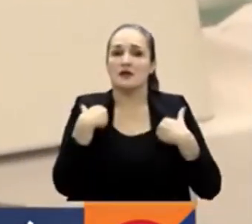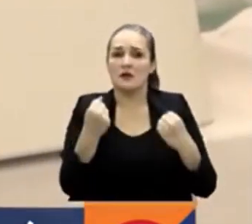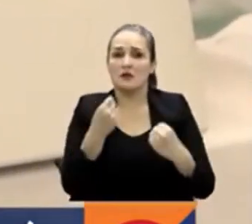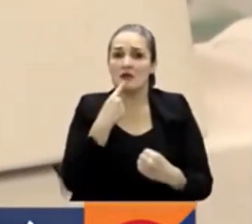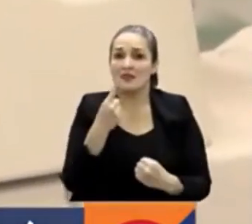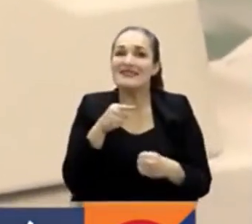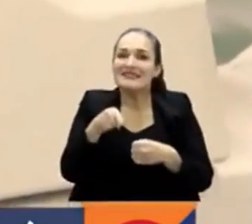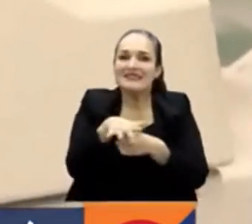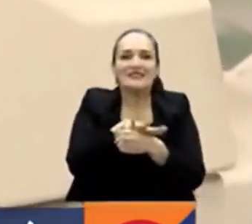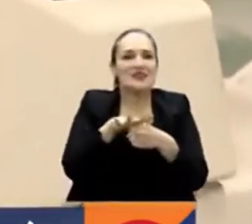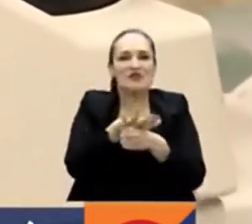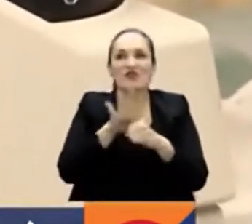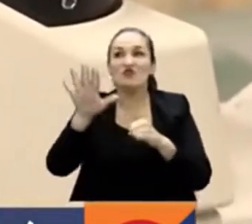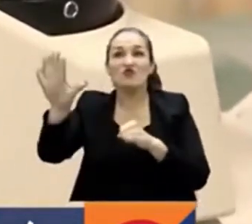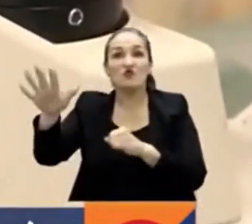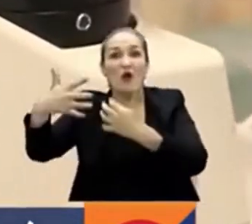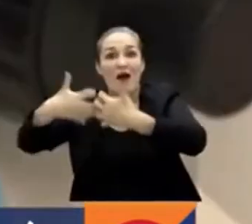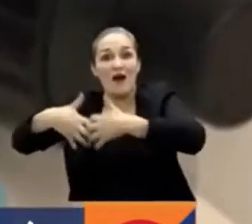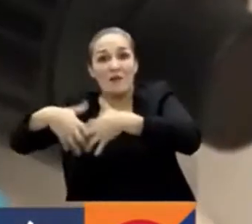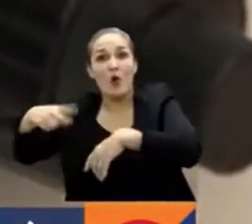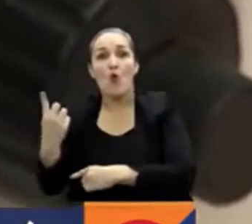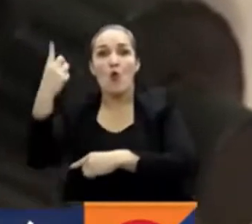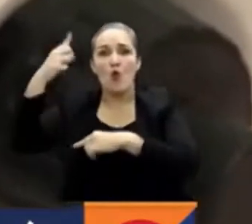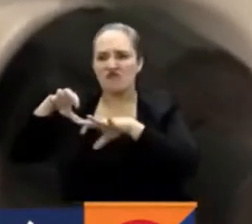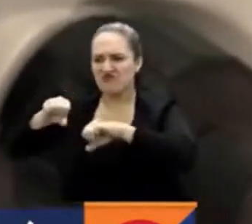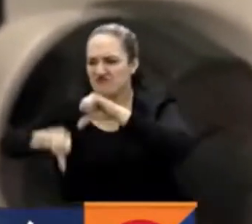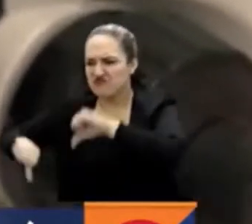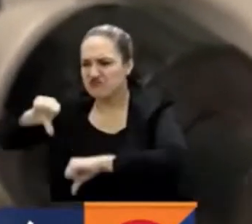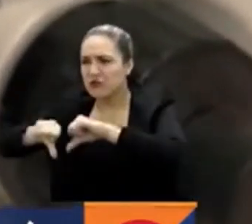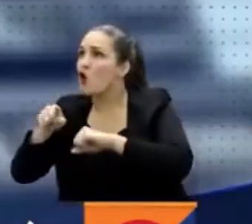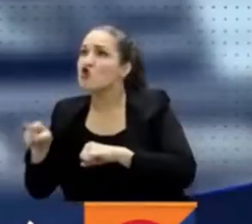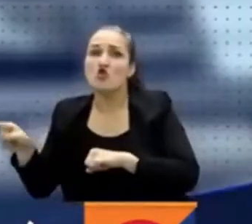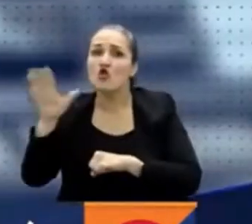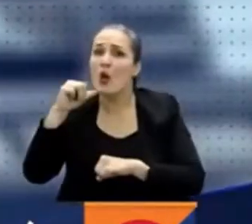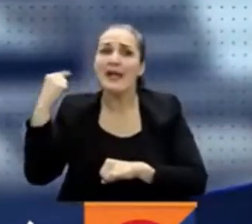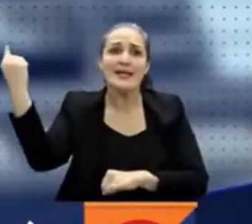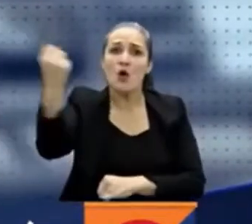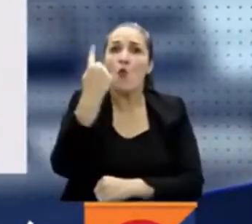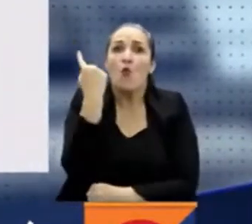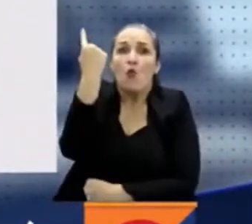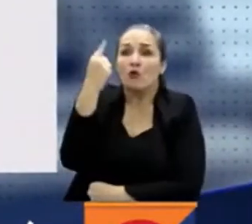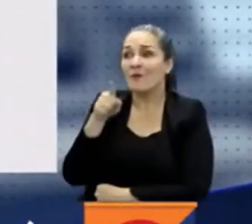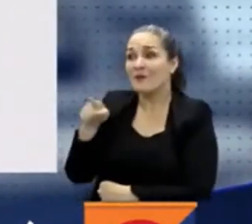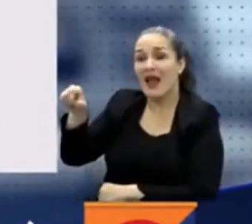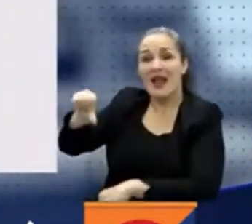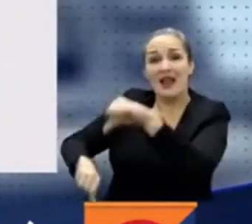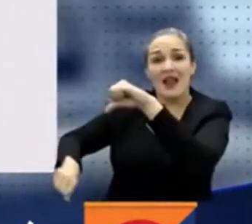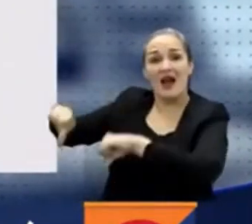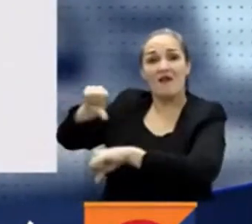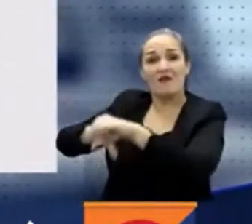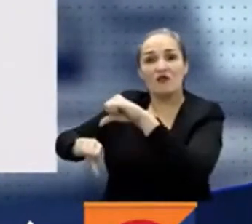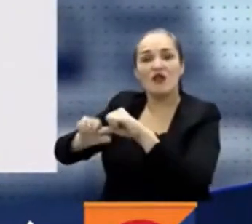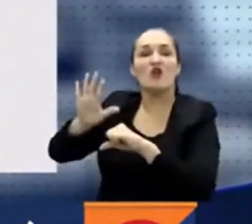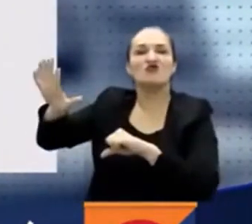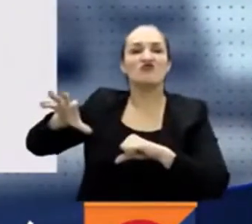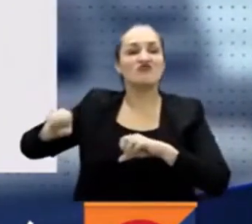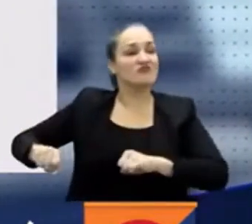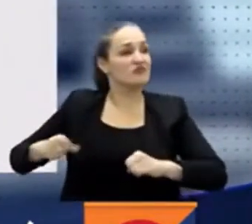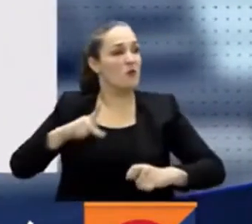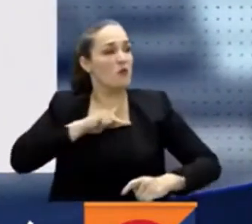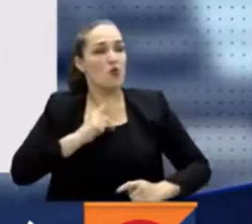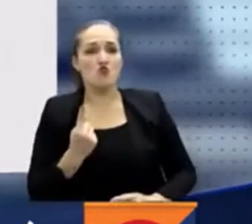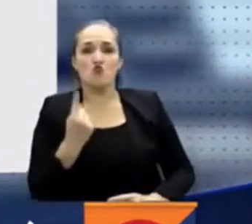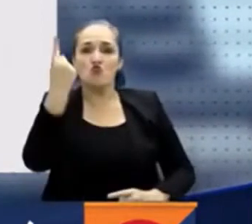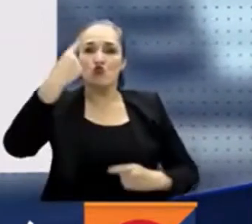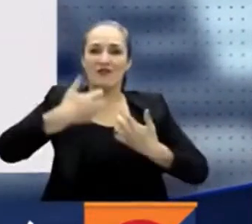parte de un monopolio que tienen las farmacéuticas con las vacunas en el mundo. El laboratorio lo hace más por una conducta monopólica, como